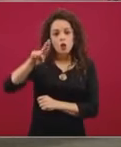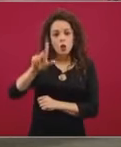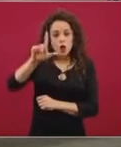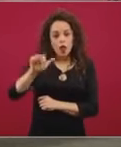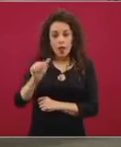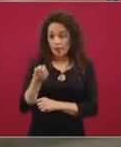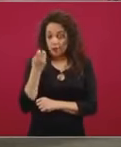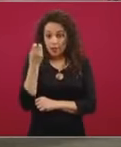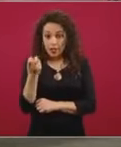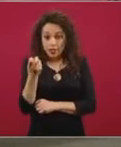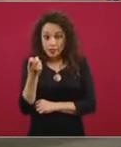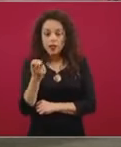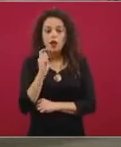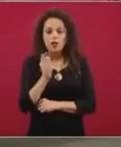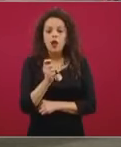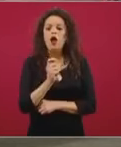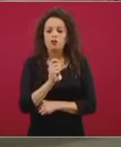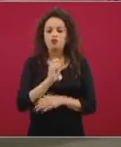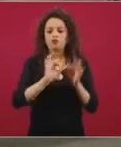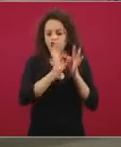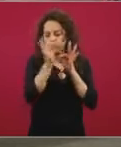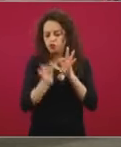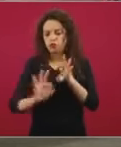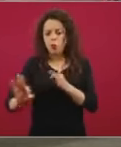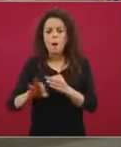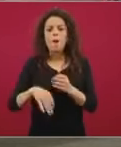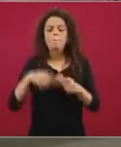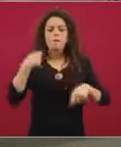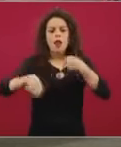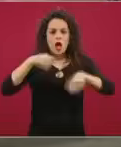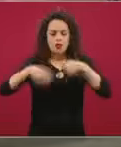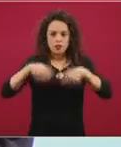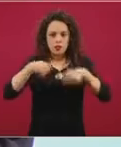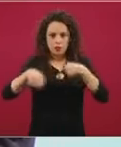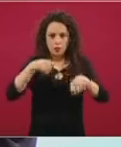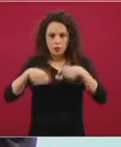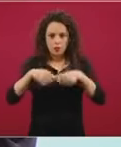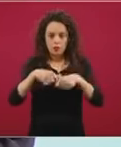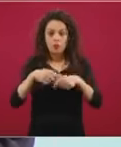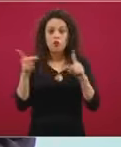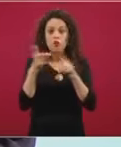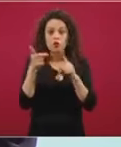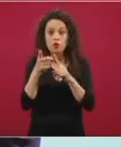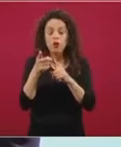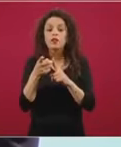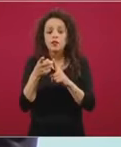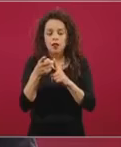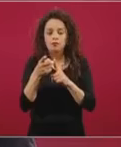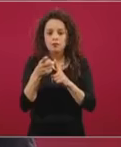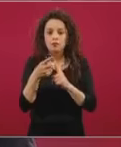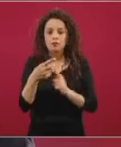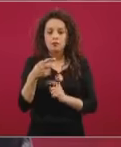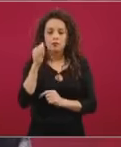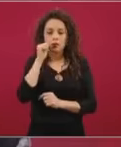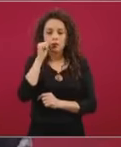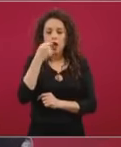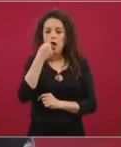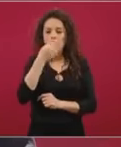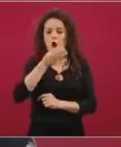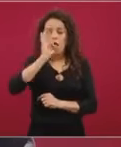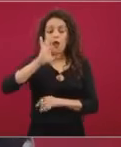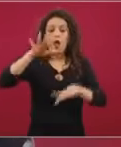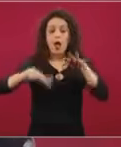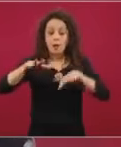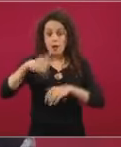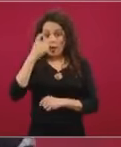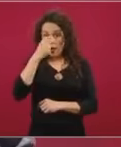cánula es literalmente un tubo de un material plástico que se introduce generalmente por la boca, a veces por la nariz en algunos casos, pero